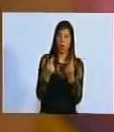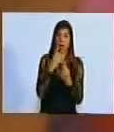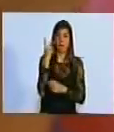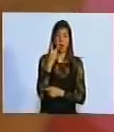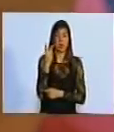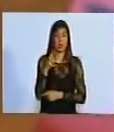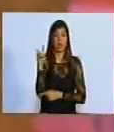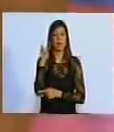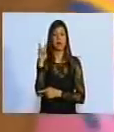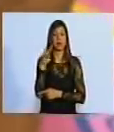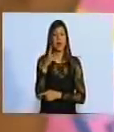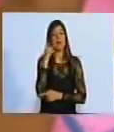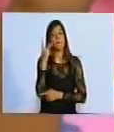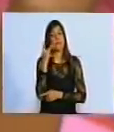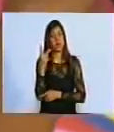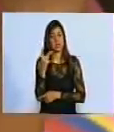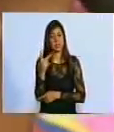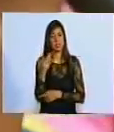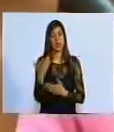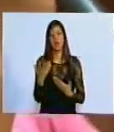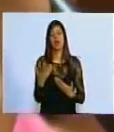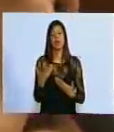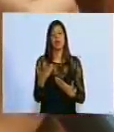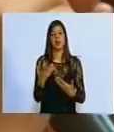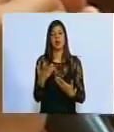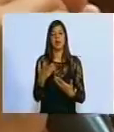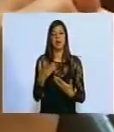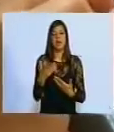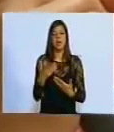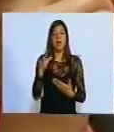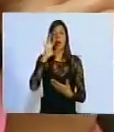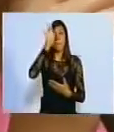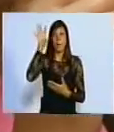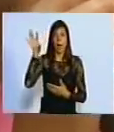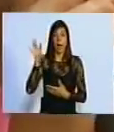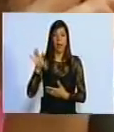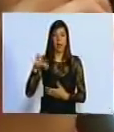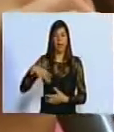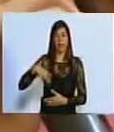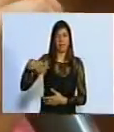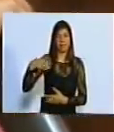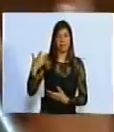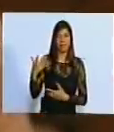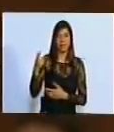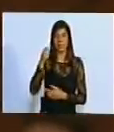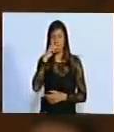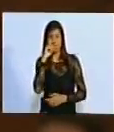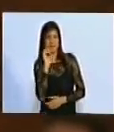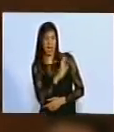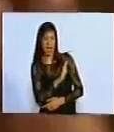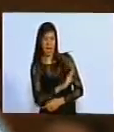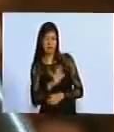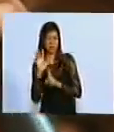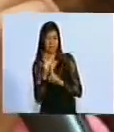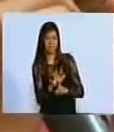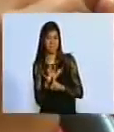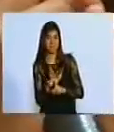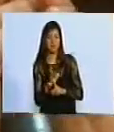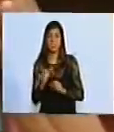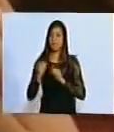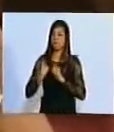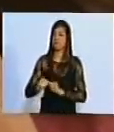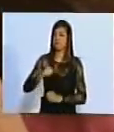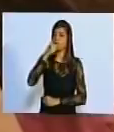política venezolana y la política de los internacionales que pretenden seguir aminalando al pueblo venezolano, pues tenemos el